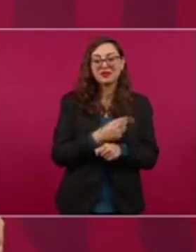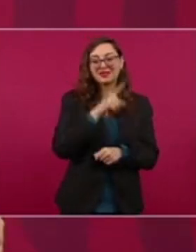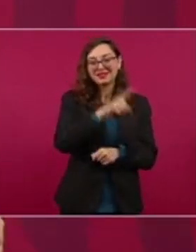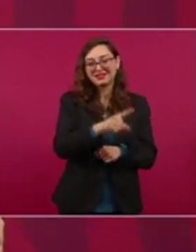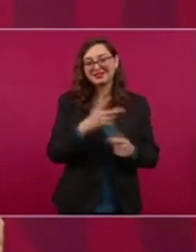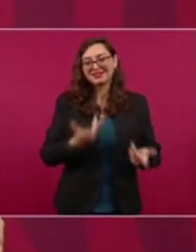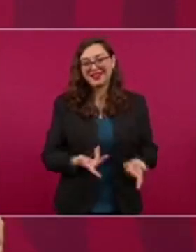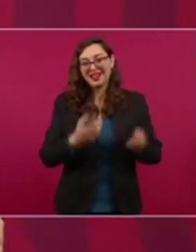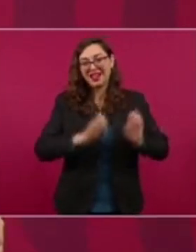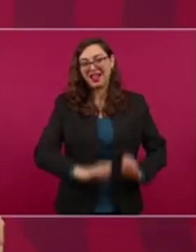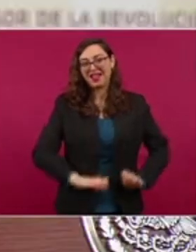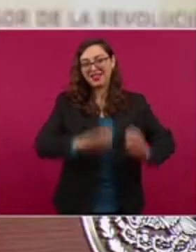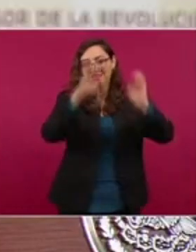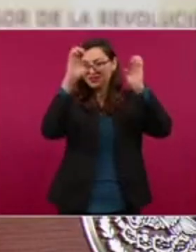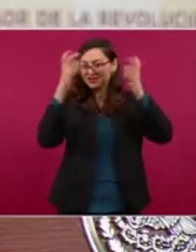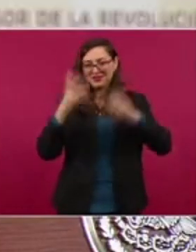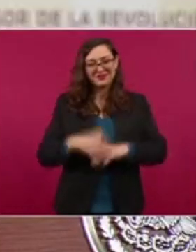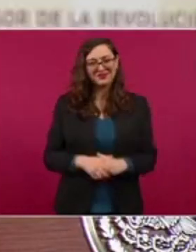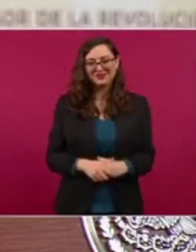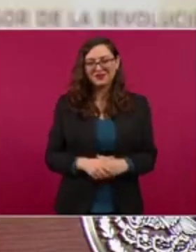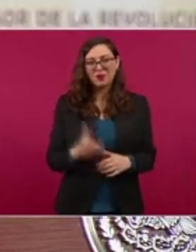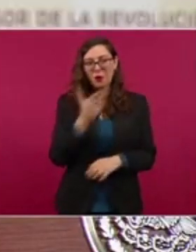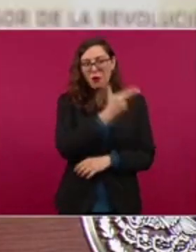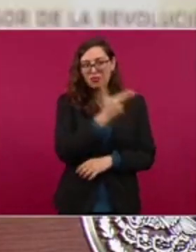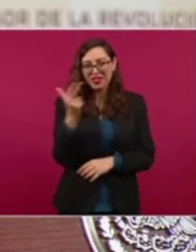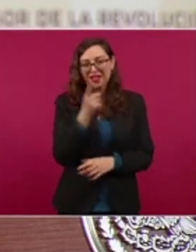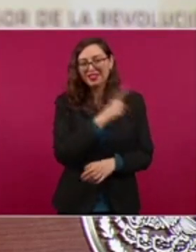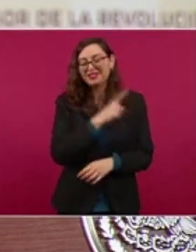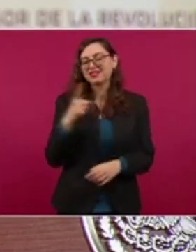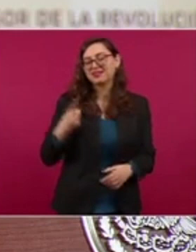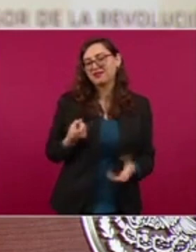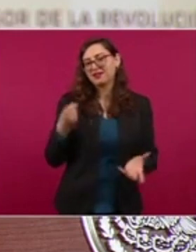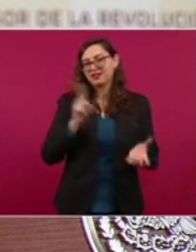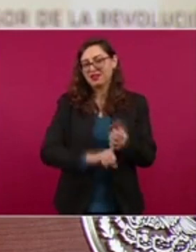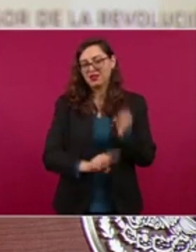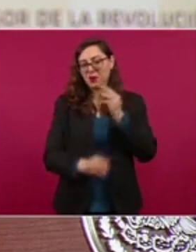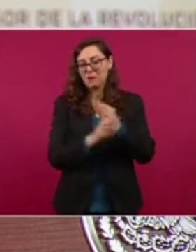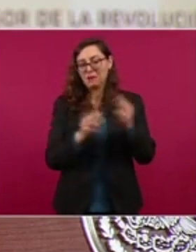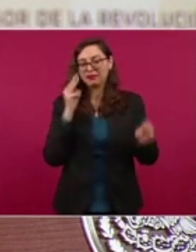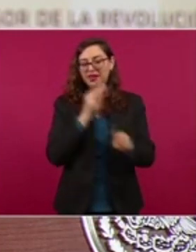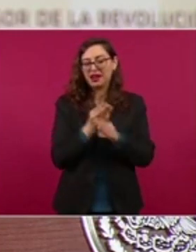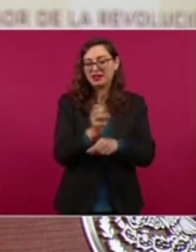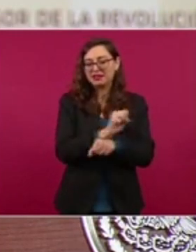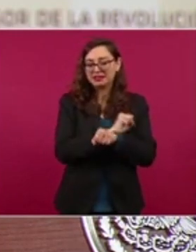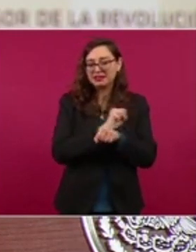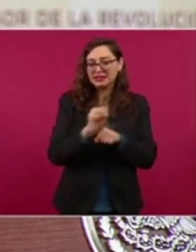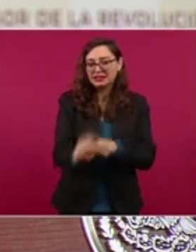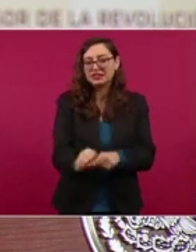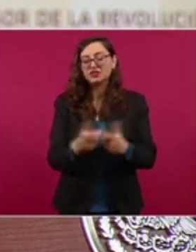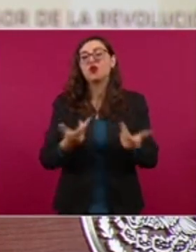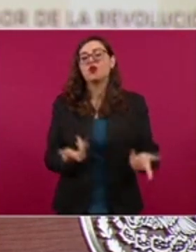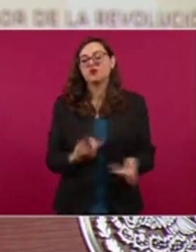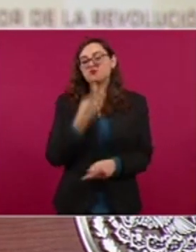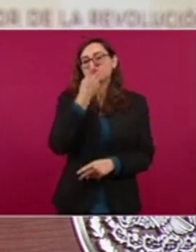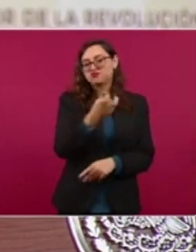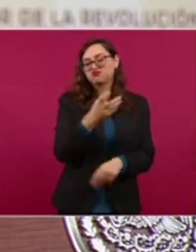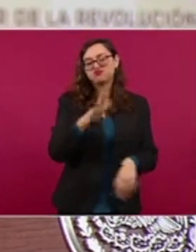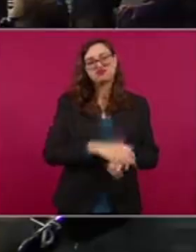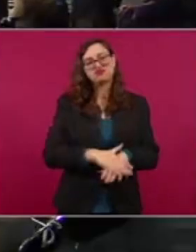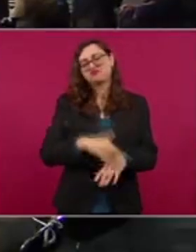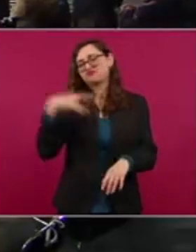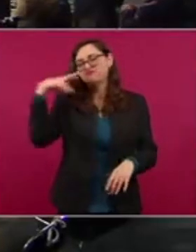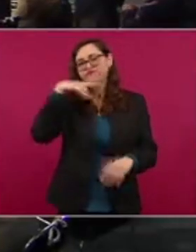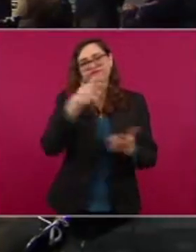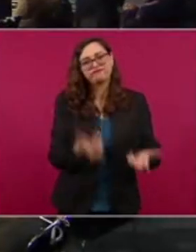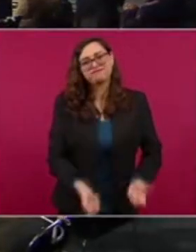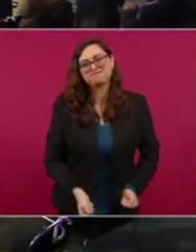de guano, los mismos hoteles. Sí. Entonces eso pues propicia mucho